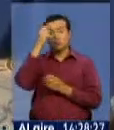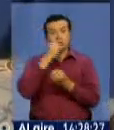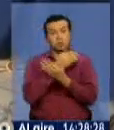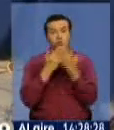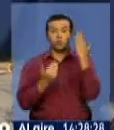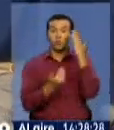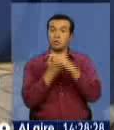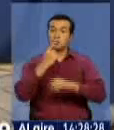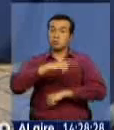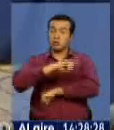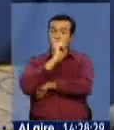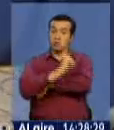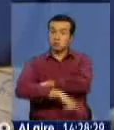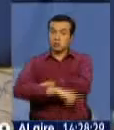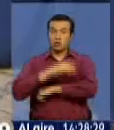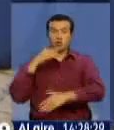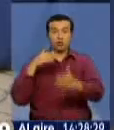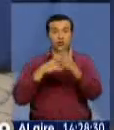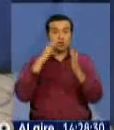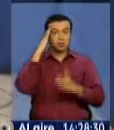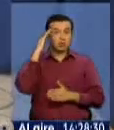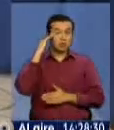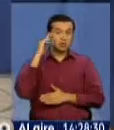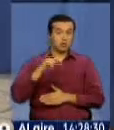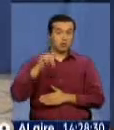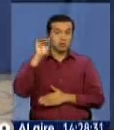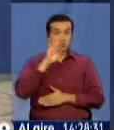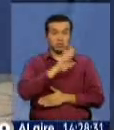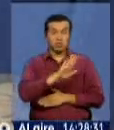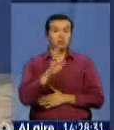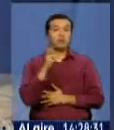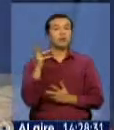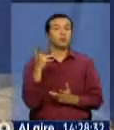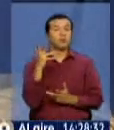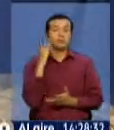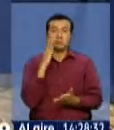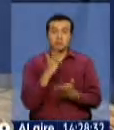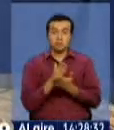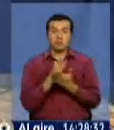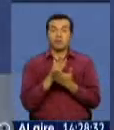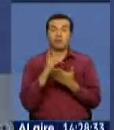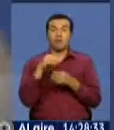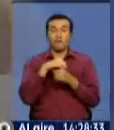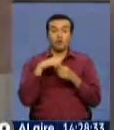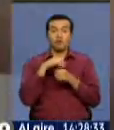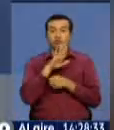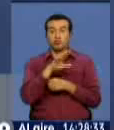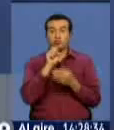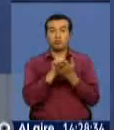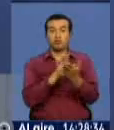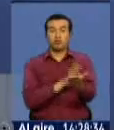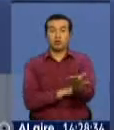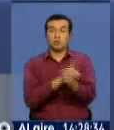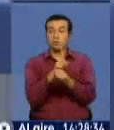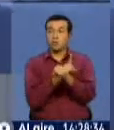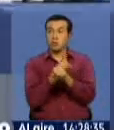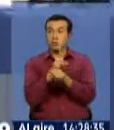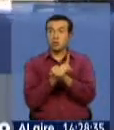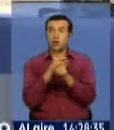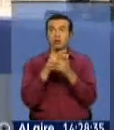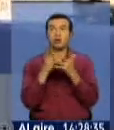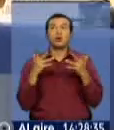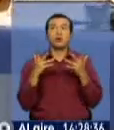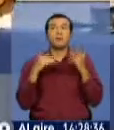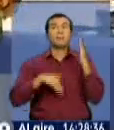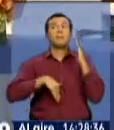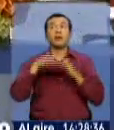nuevas sanciones unilaterales contra Corea del Norte, las mismas que buscan cortar los fondos a su programa de misiles balísticos al restringir